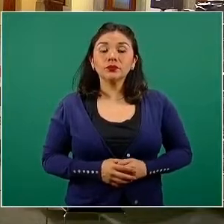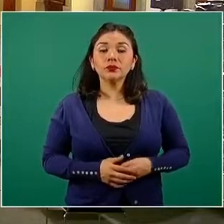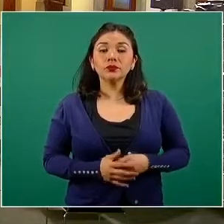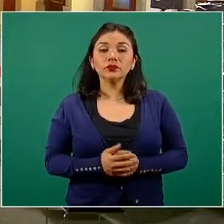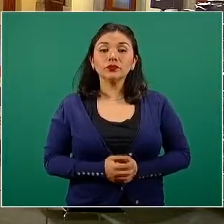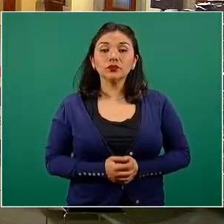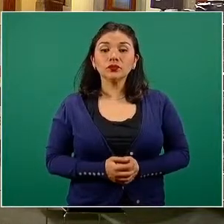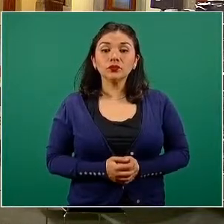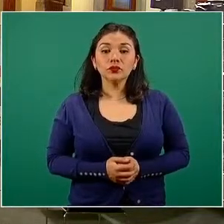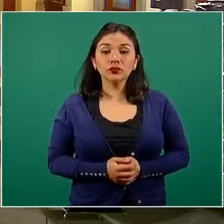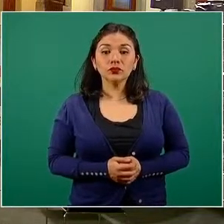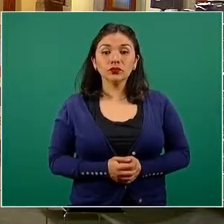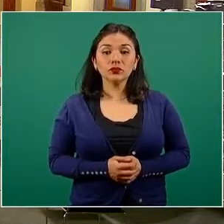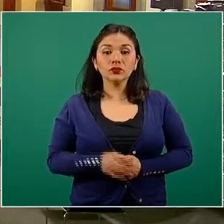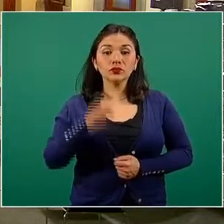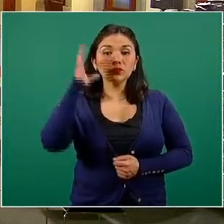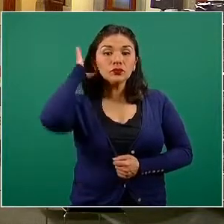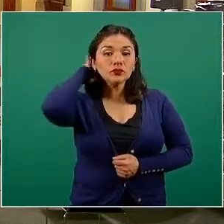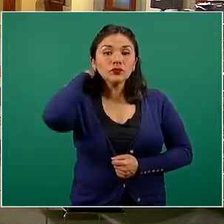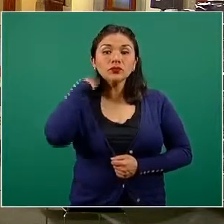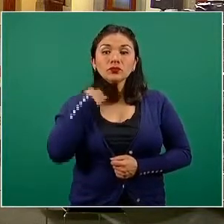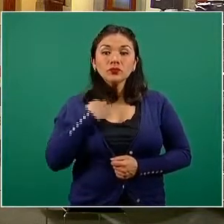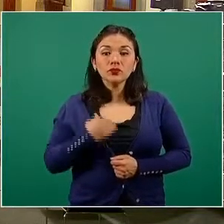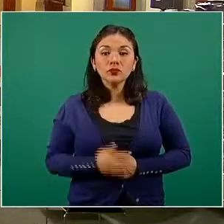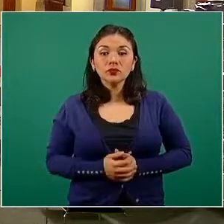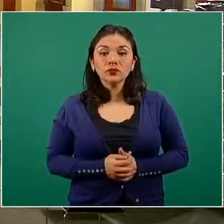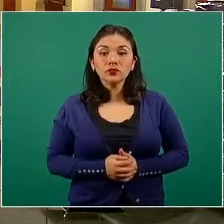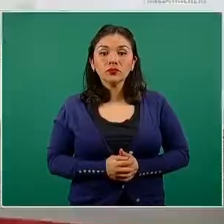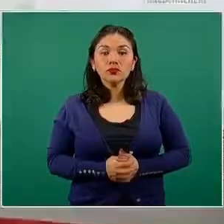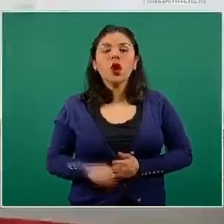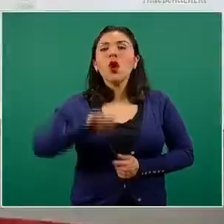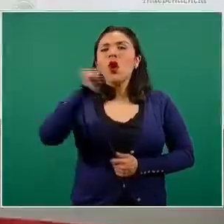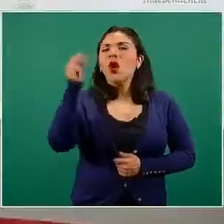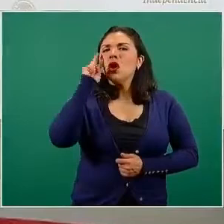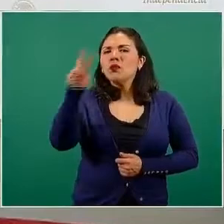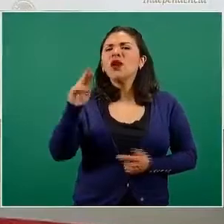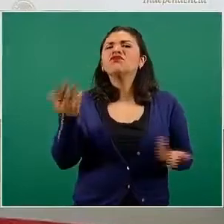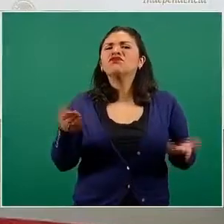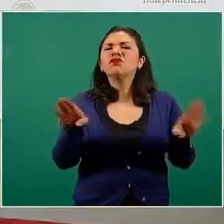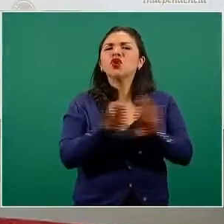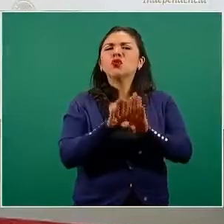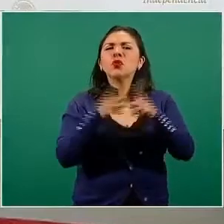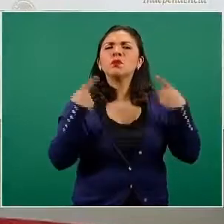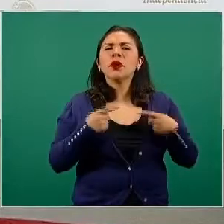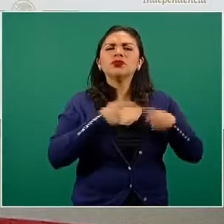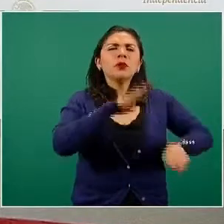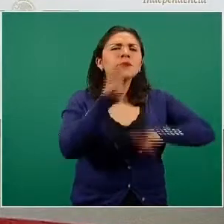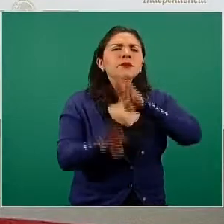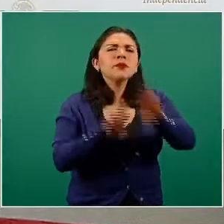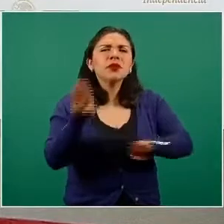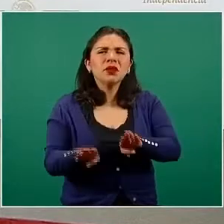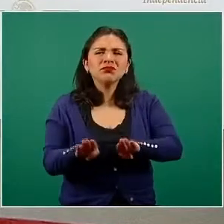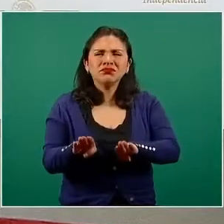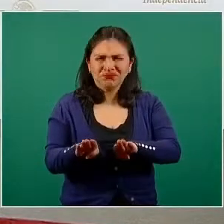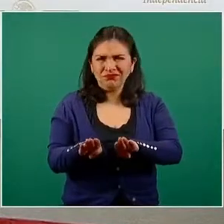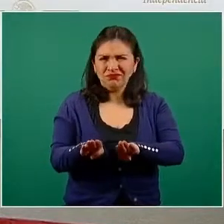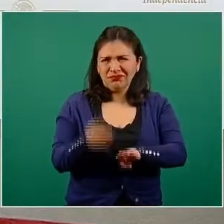Y el otro es este componente sobre cómo se comporta la letalidad. Recuerden que la letalidad es el número